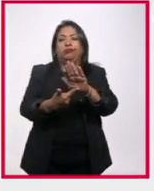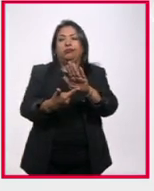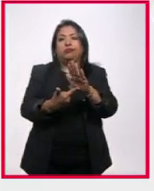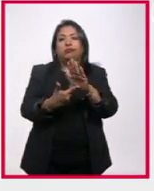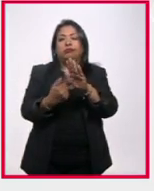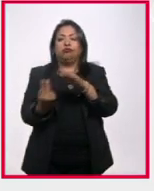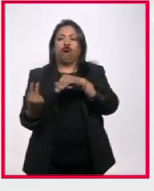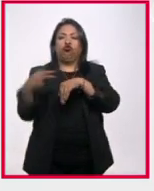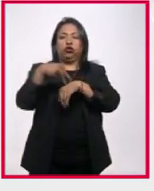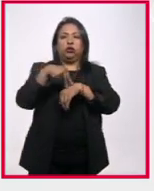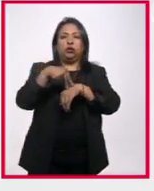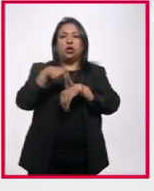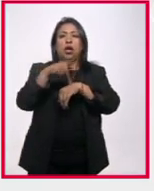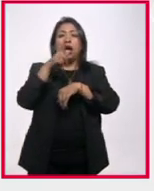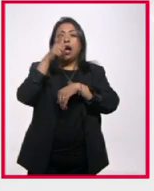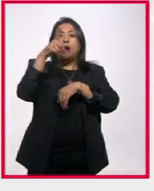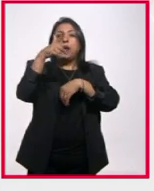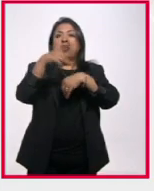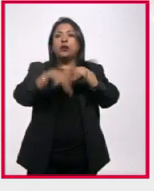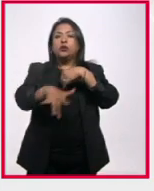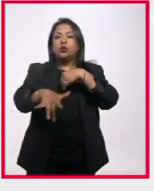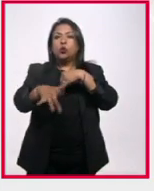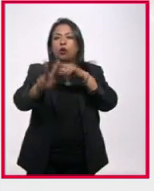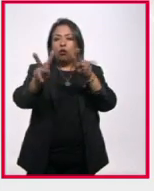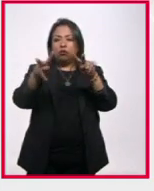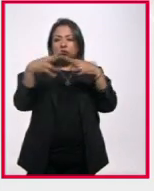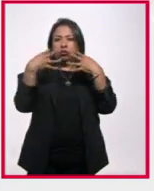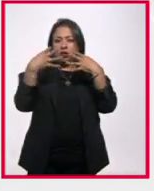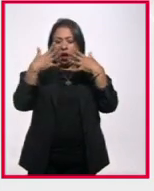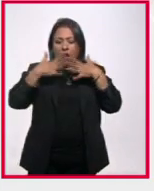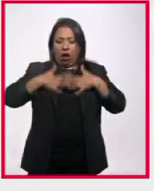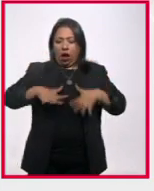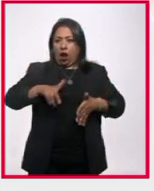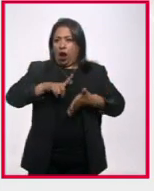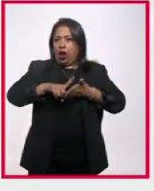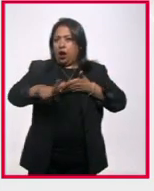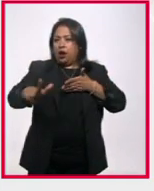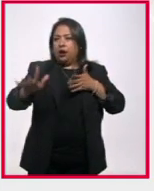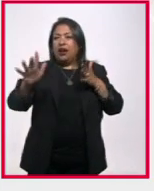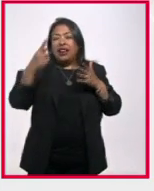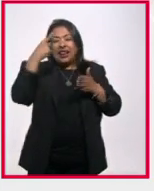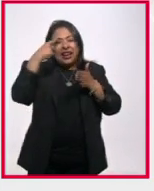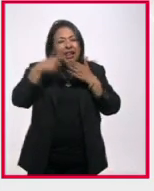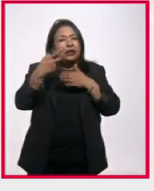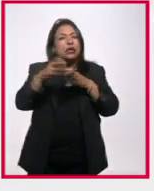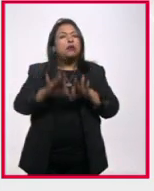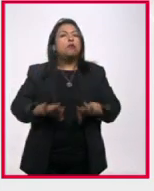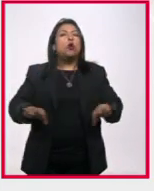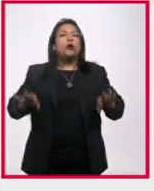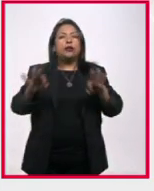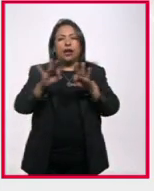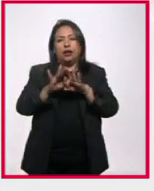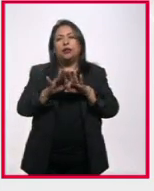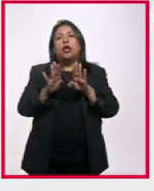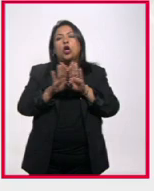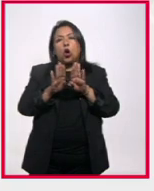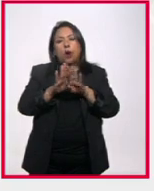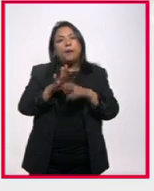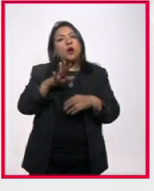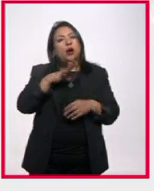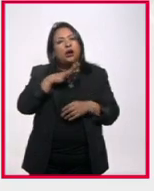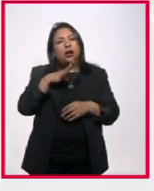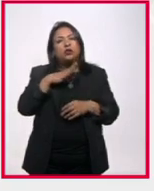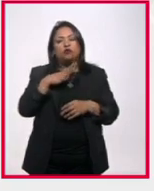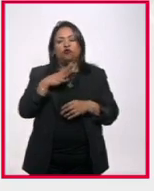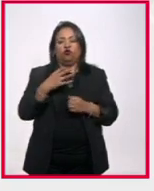Y te paras en el escenario y tu alma está desnuda. Y yo creo que es importante, ¿no? El tener